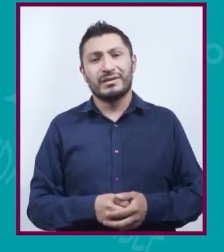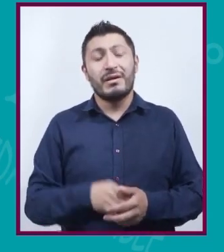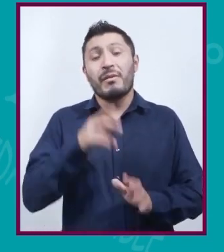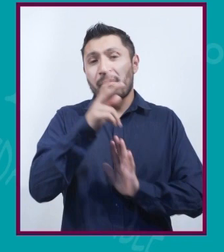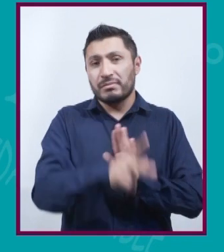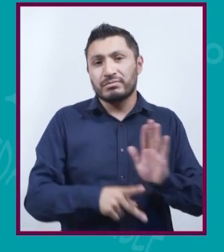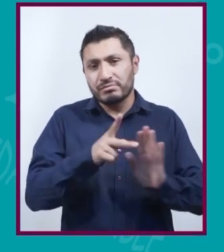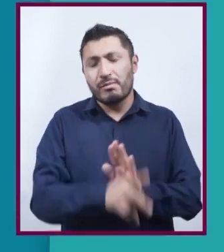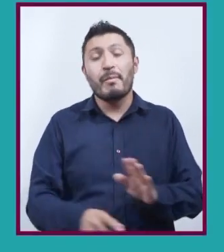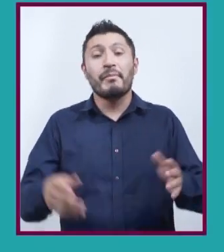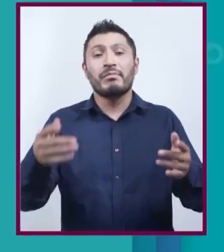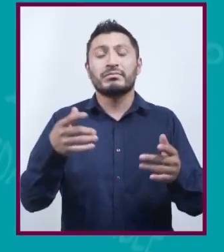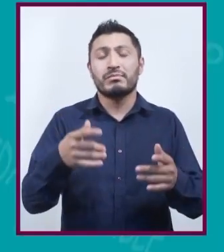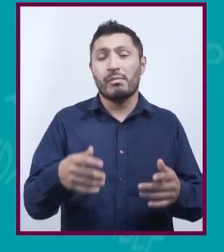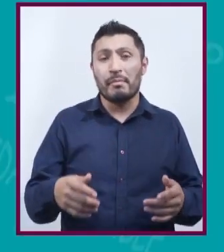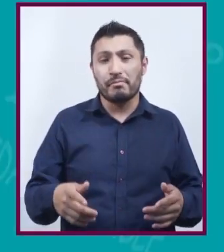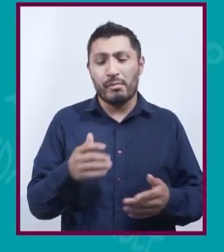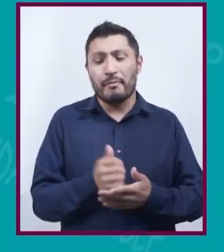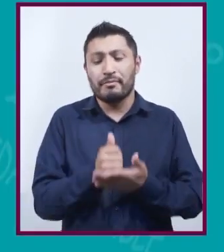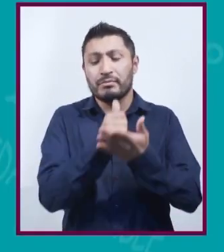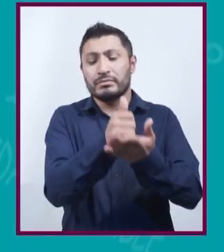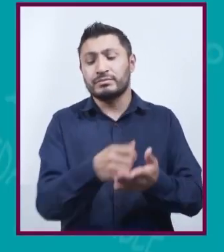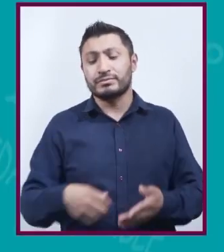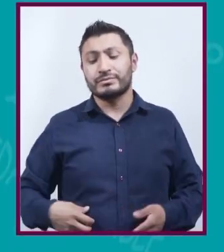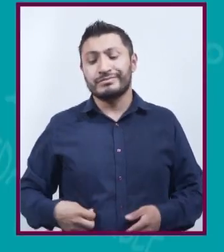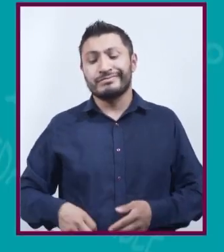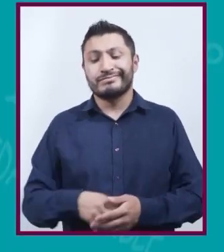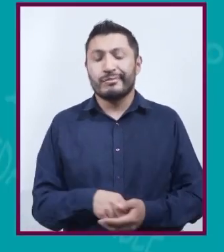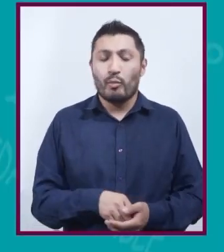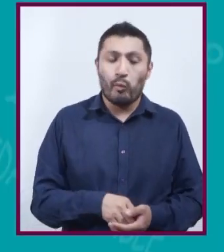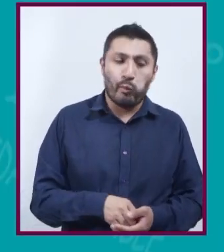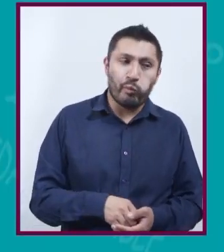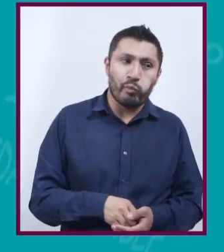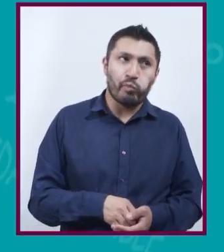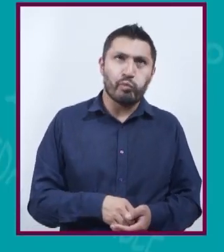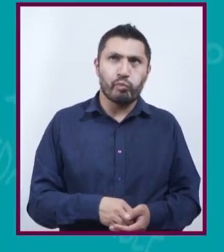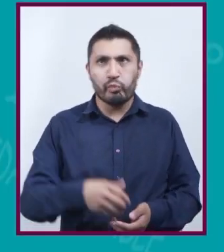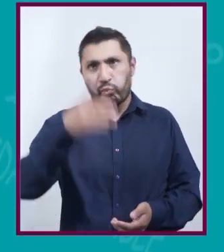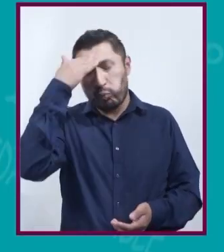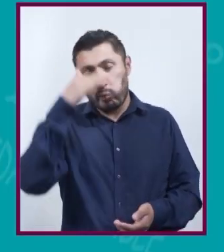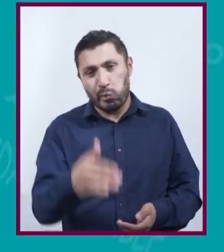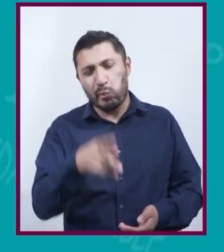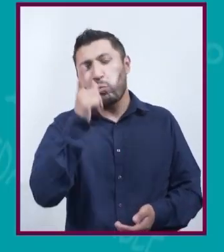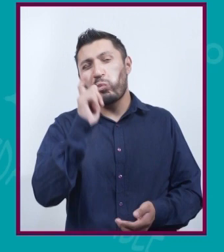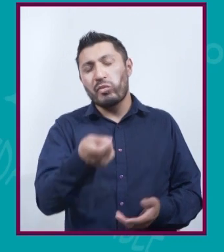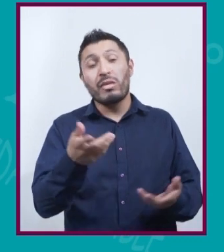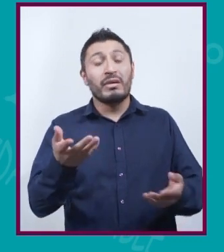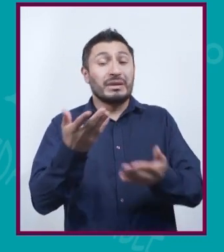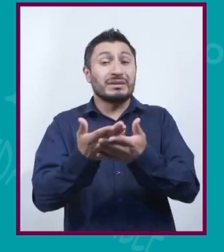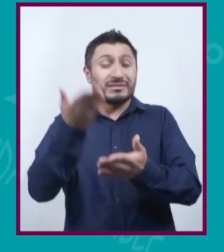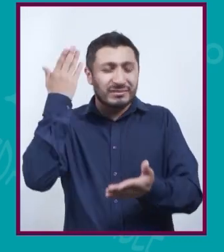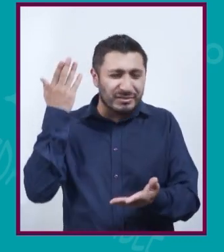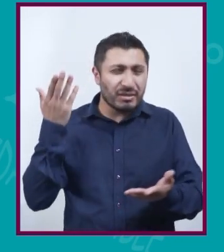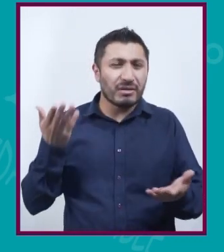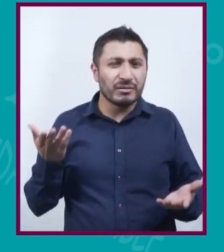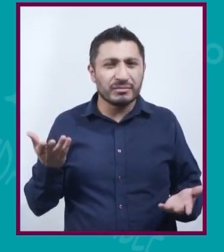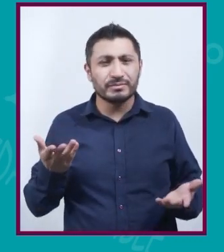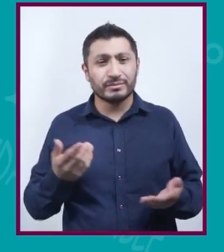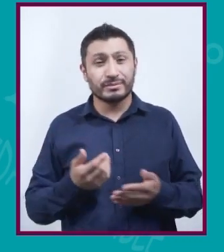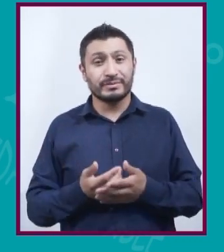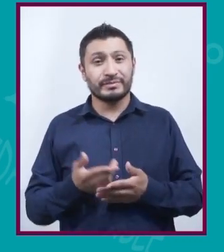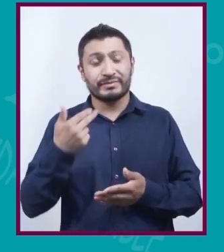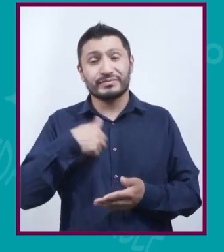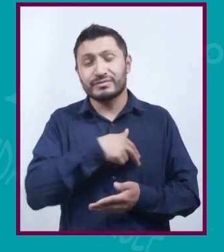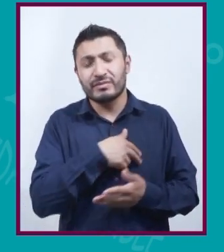mejor visualmente. Las películas y las series ayudan a saber